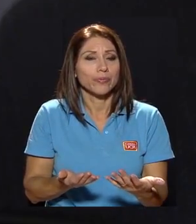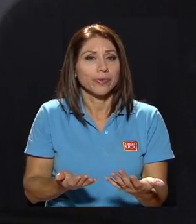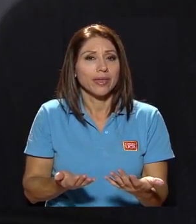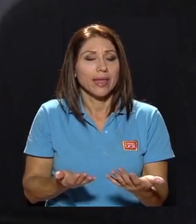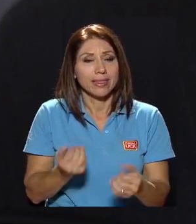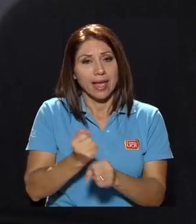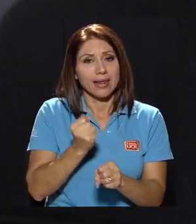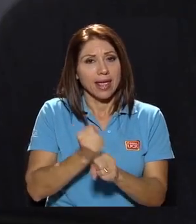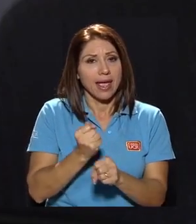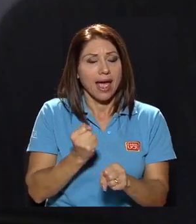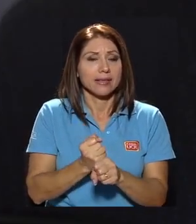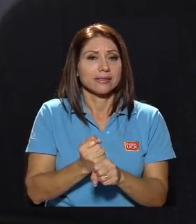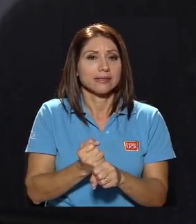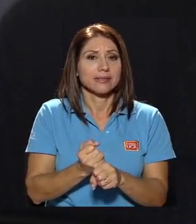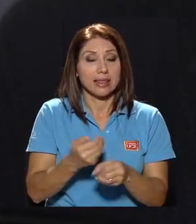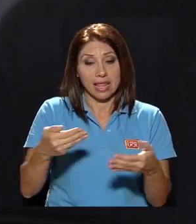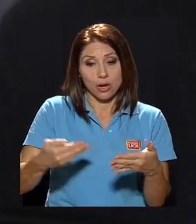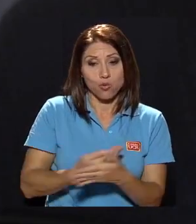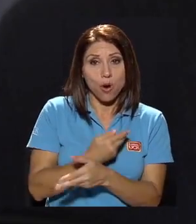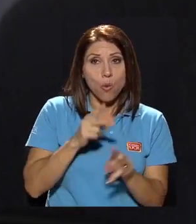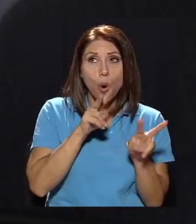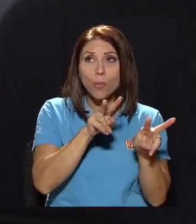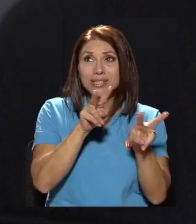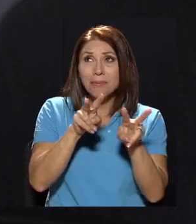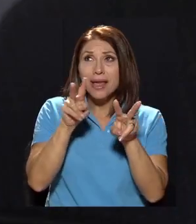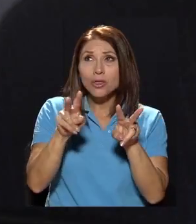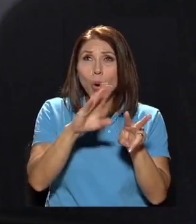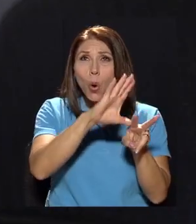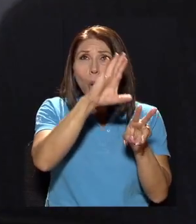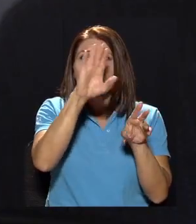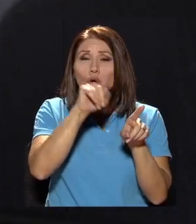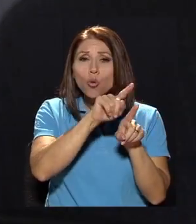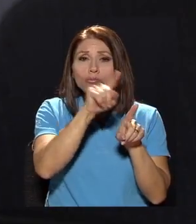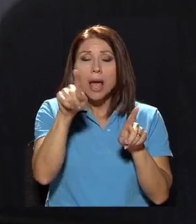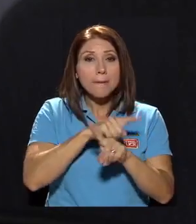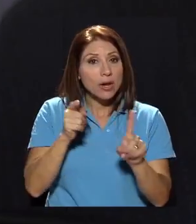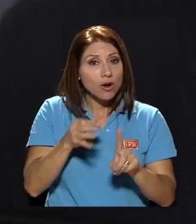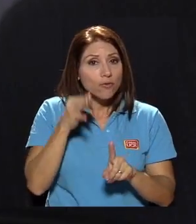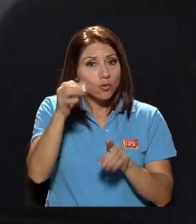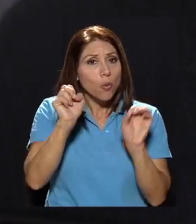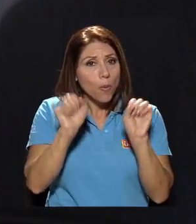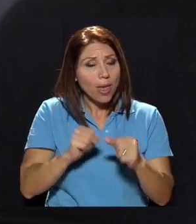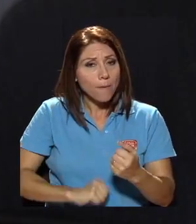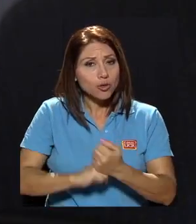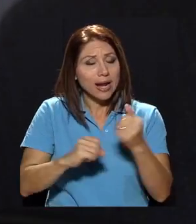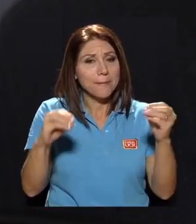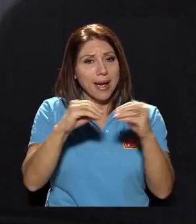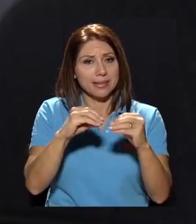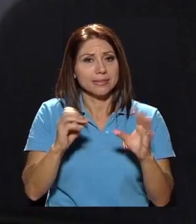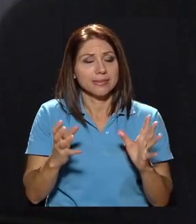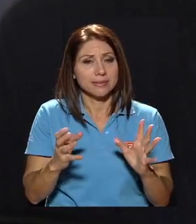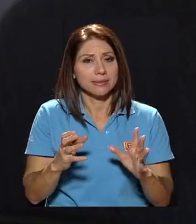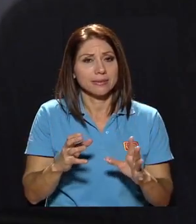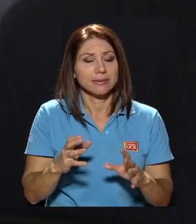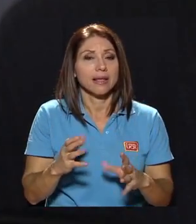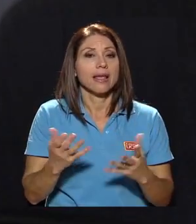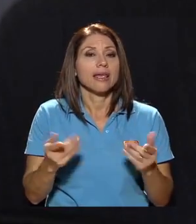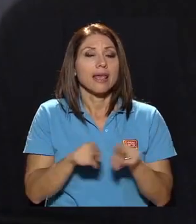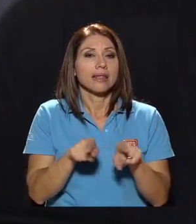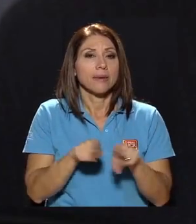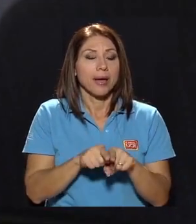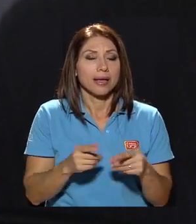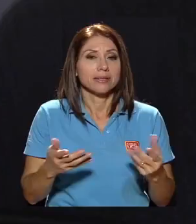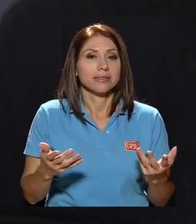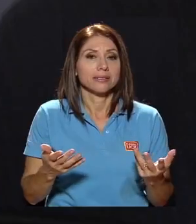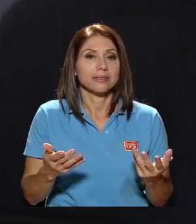algunas tareas de nuevo observatorio, pero en futuro todavía puede apoyar más. Estamos viendo esa posibilidad. Y